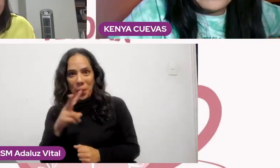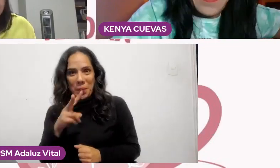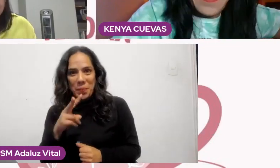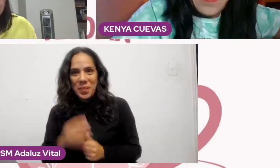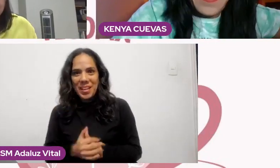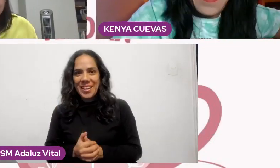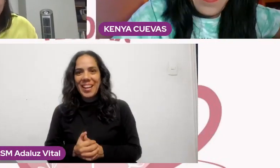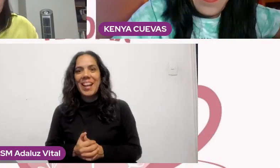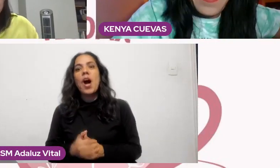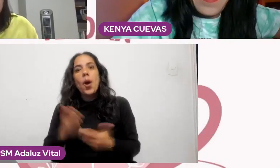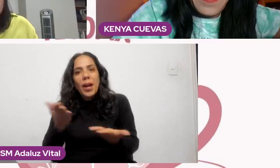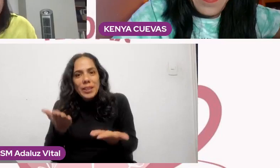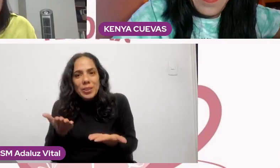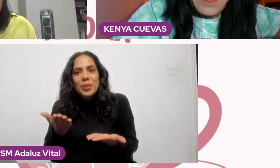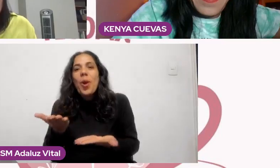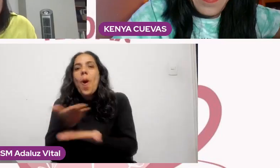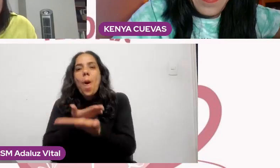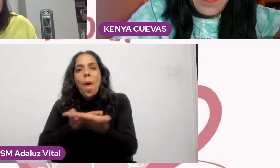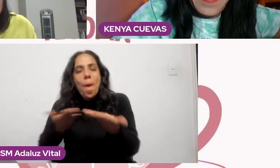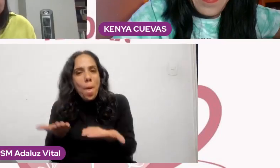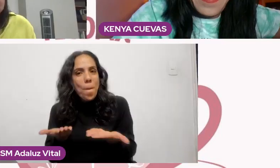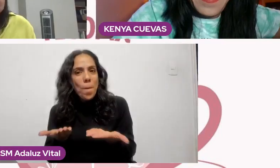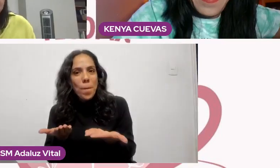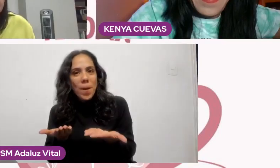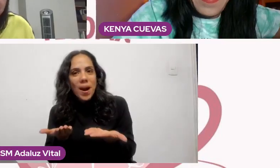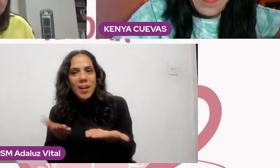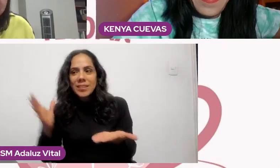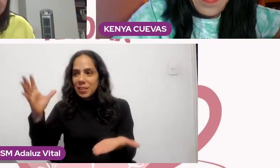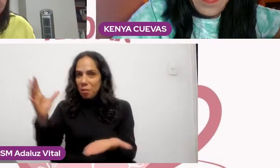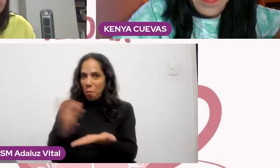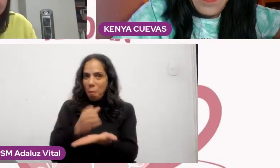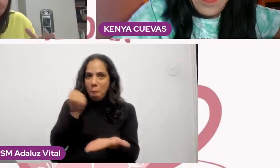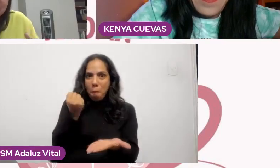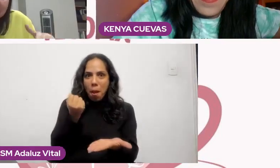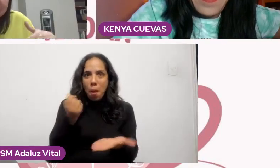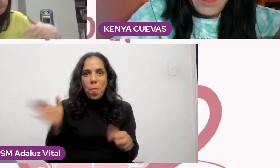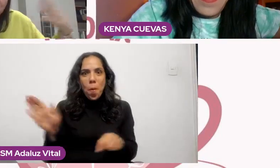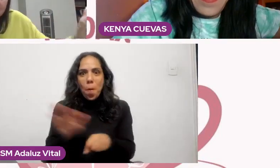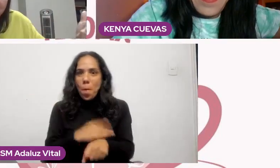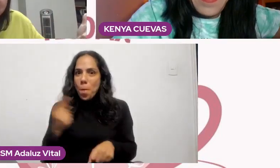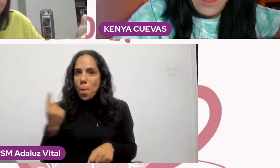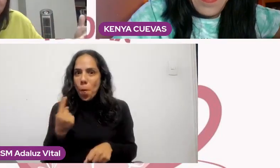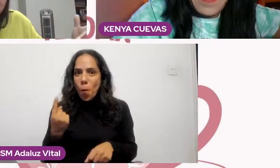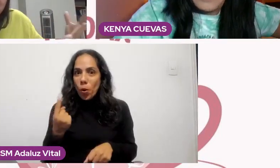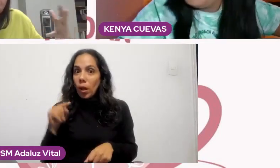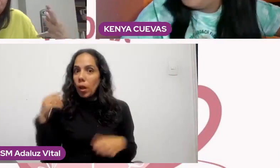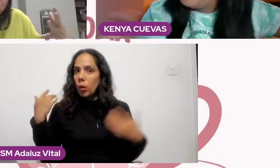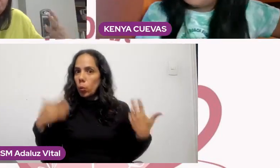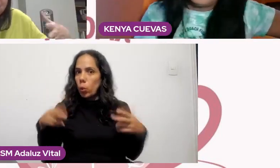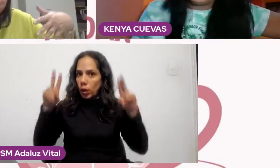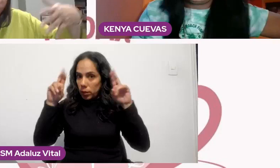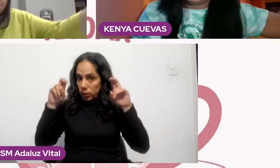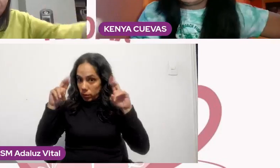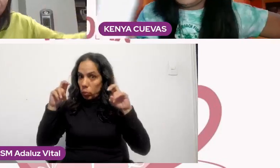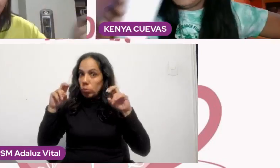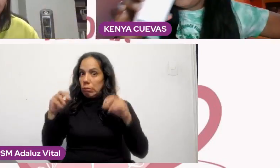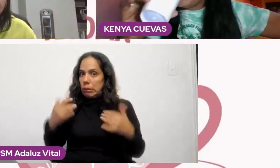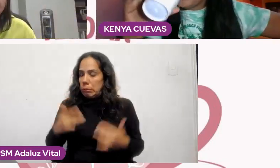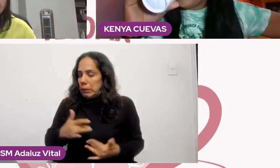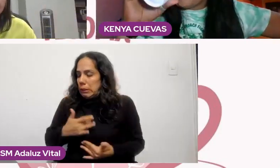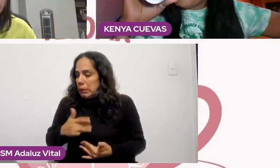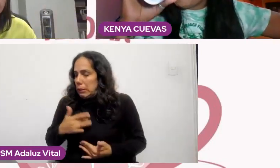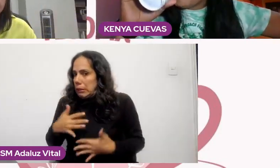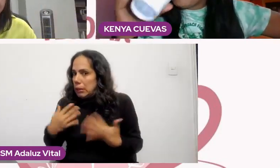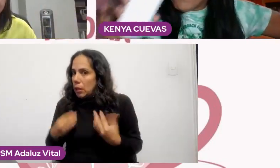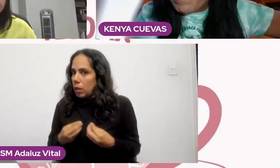galardonada, pues por llevar un tema tan sensible a la pantalla grande, que también es estos espacios en donde socialmente podemos conocer